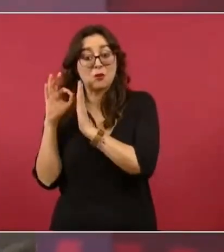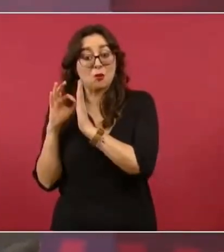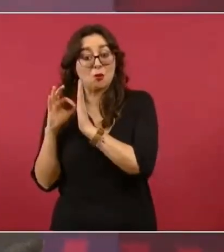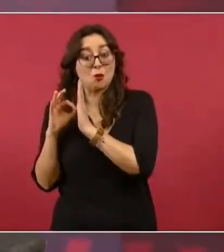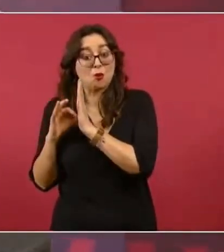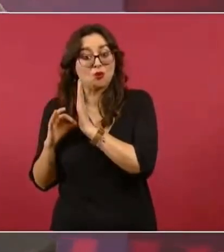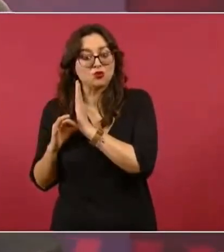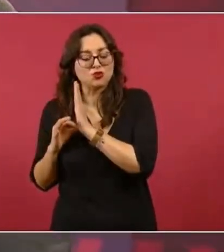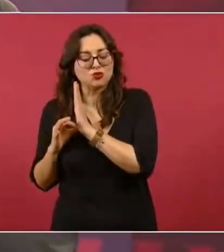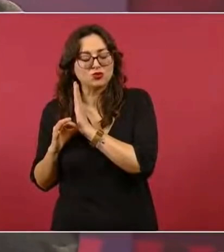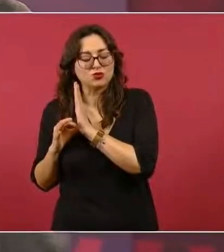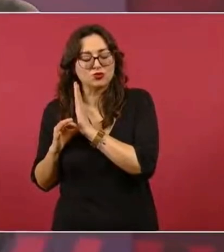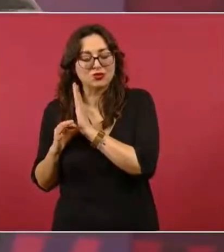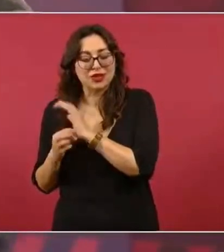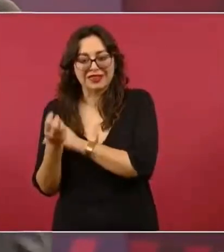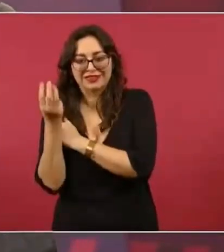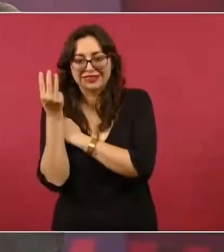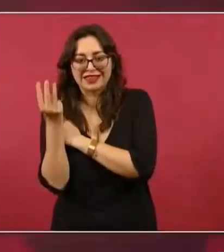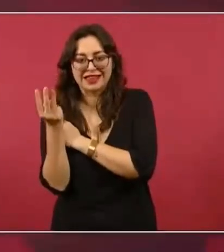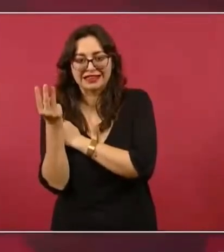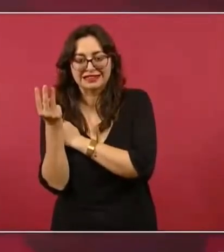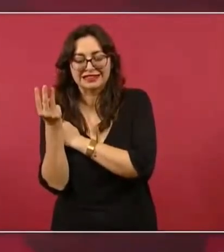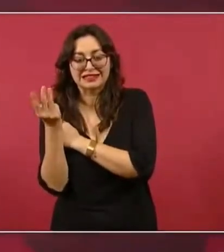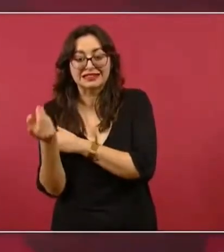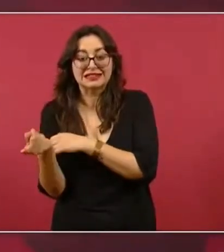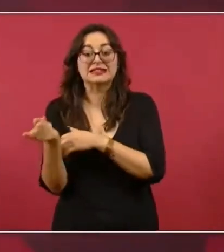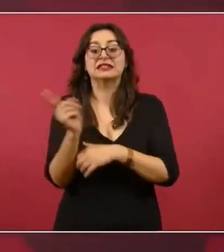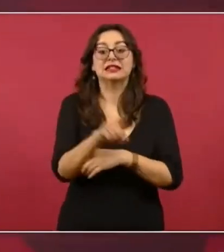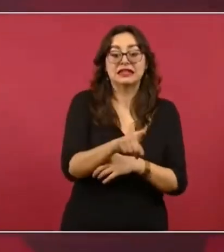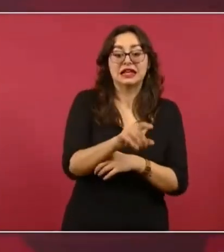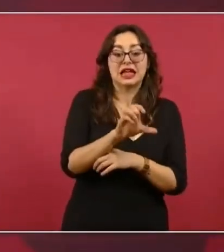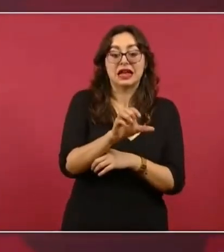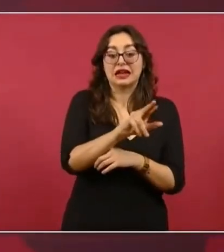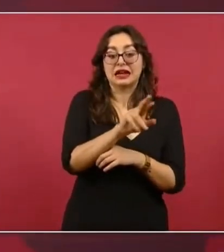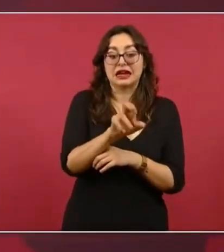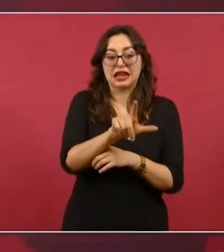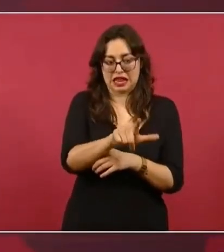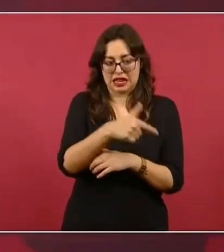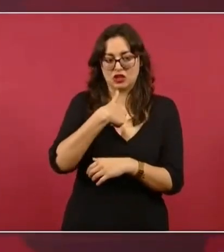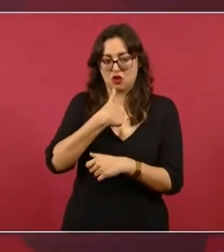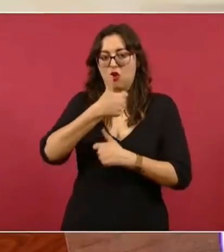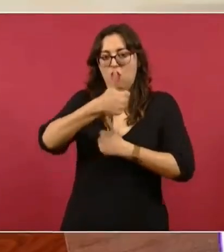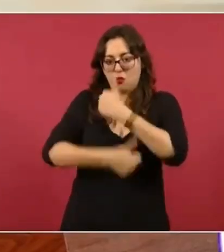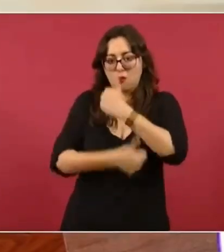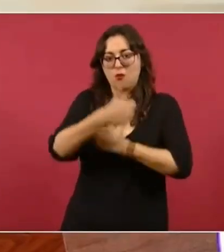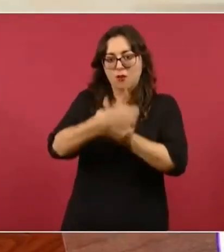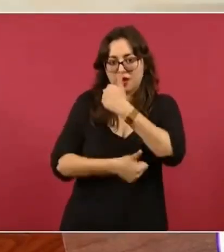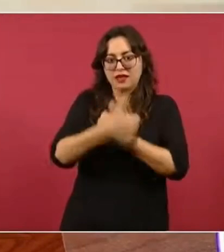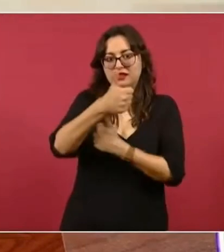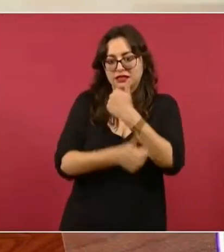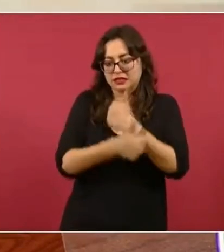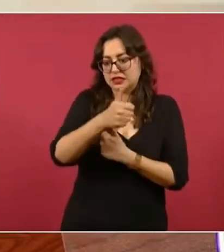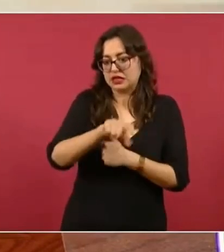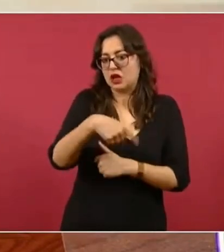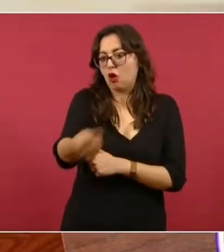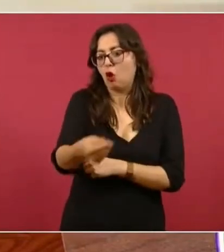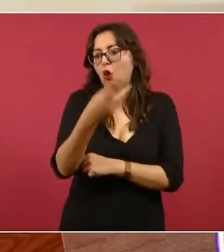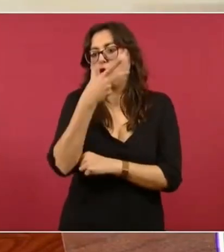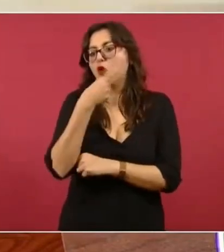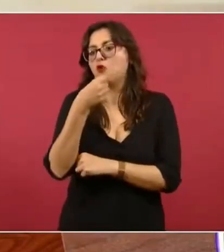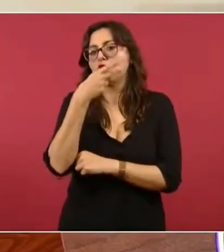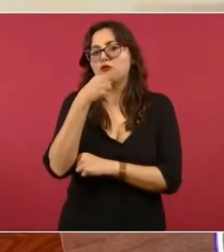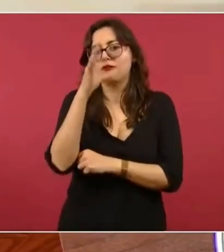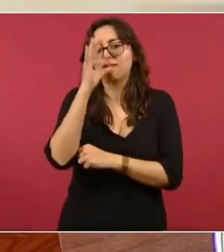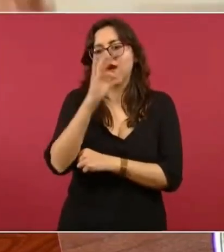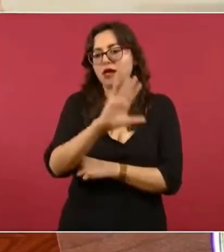empieza a crecer y a crecer y a crecer. Ah, Santiago Krill era el candidato. Y el finado